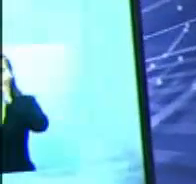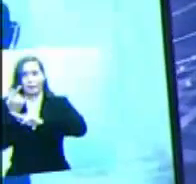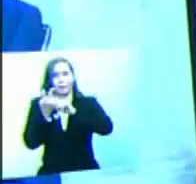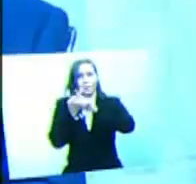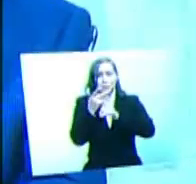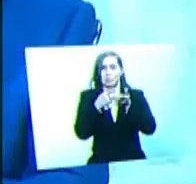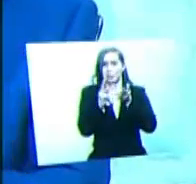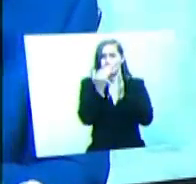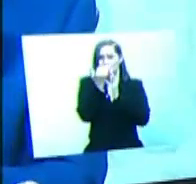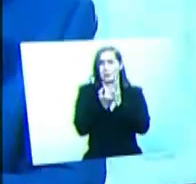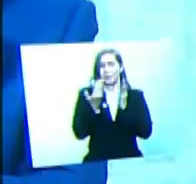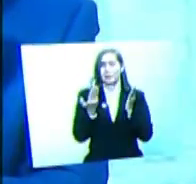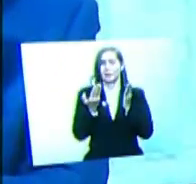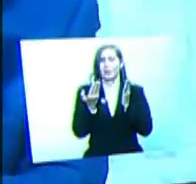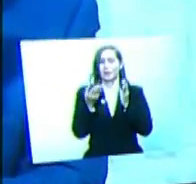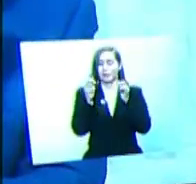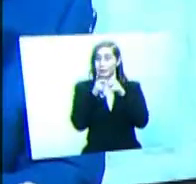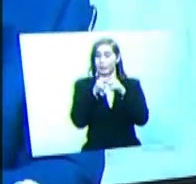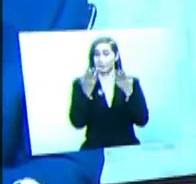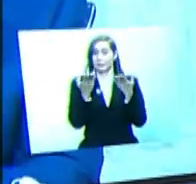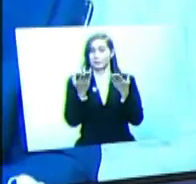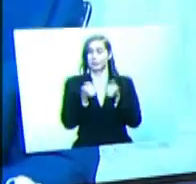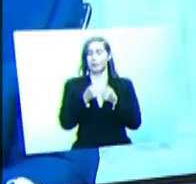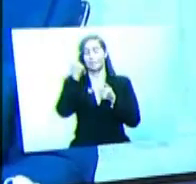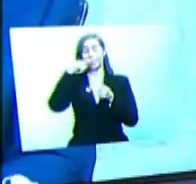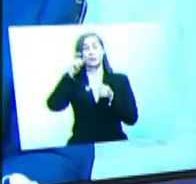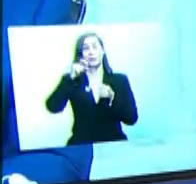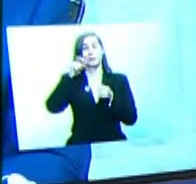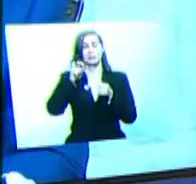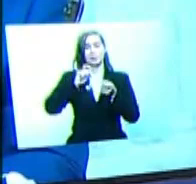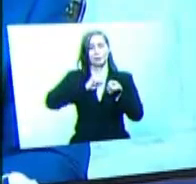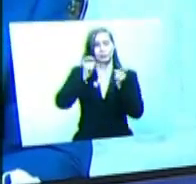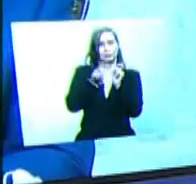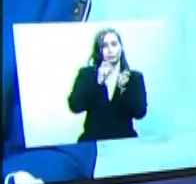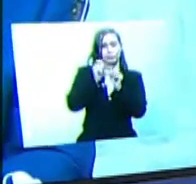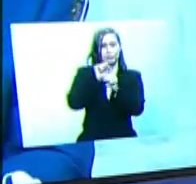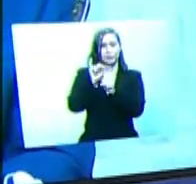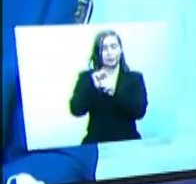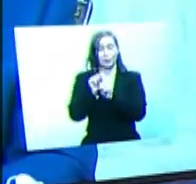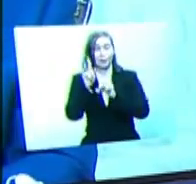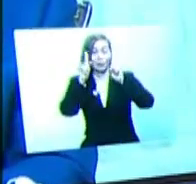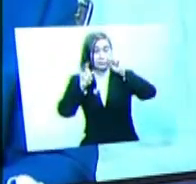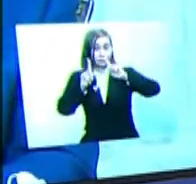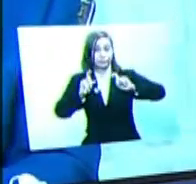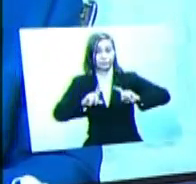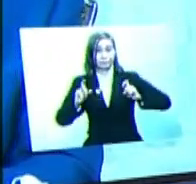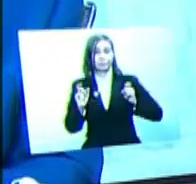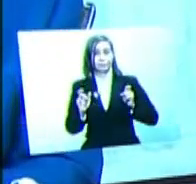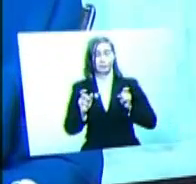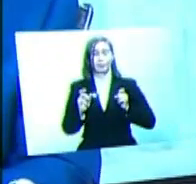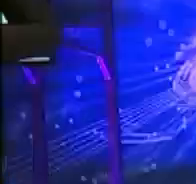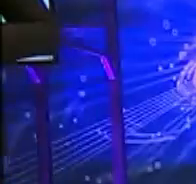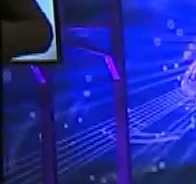de publicarse, y no, las licitaciones también. Hay un informe que hizo un grupo de técnicos que